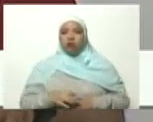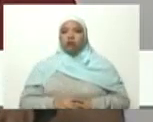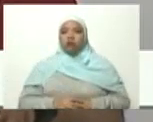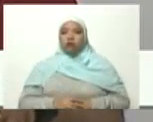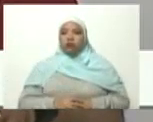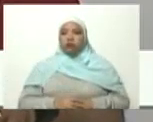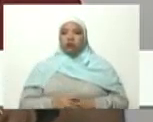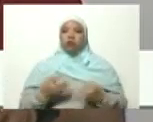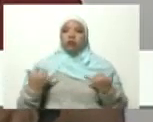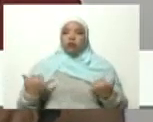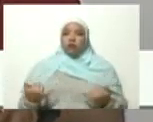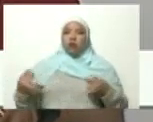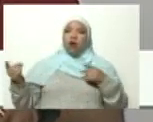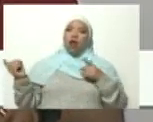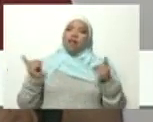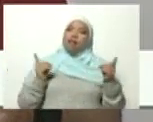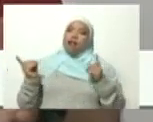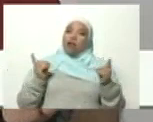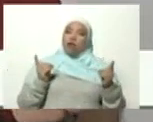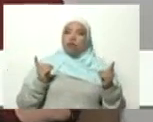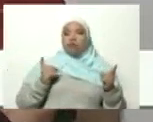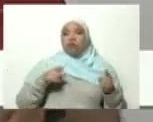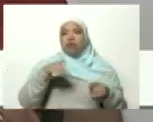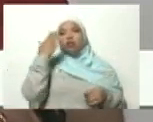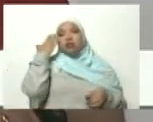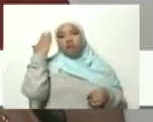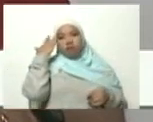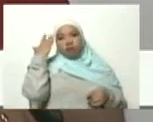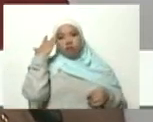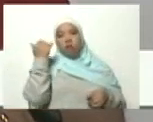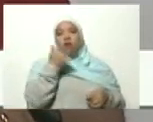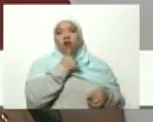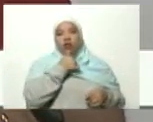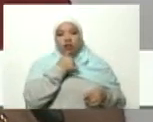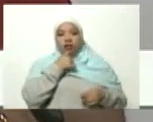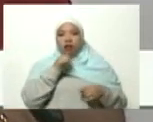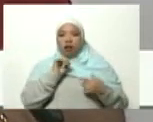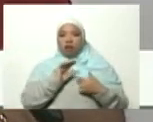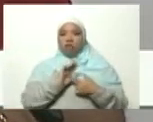vamos al diálogo con quien sea, porque nosotros sabemos quién es quién en este mundo.